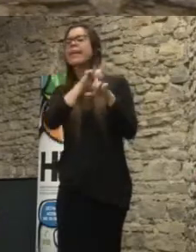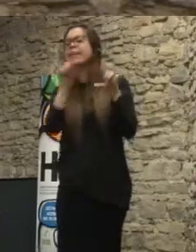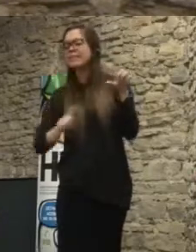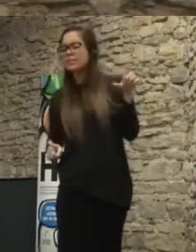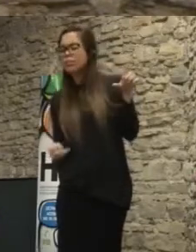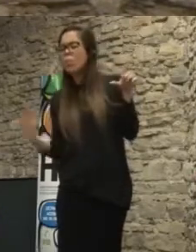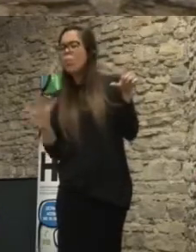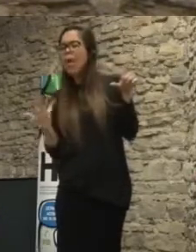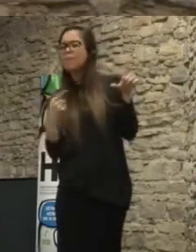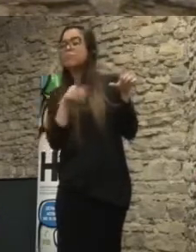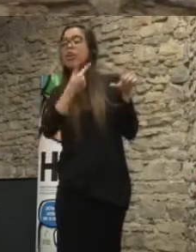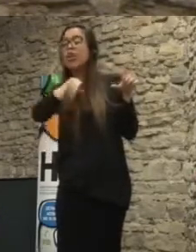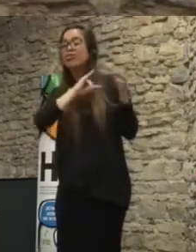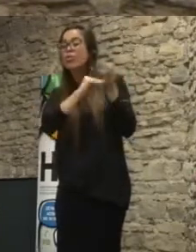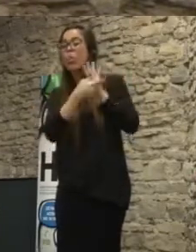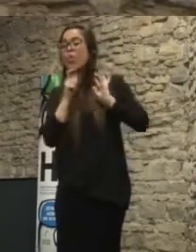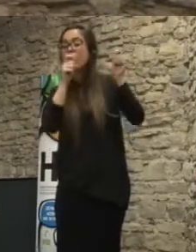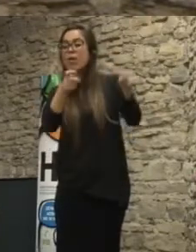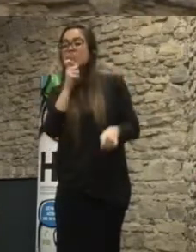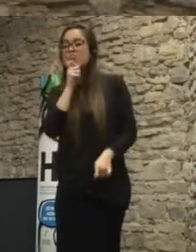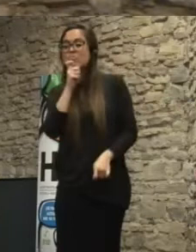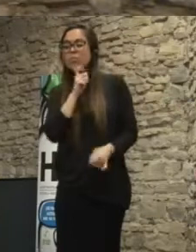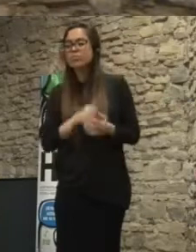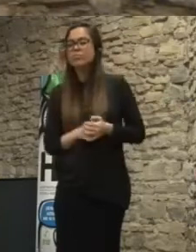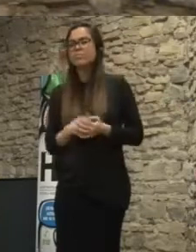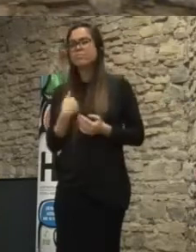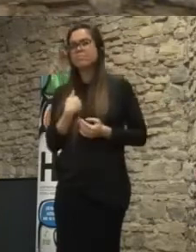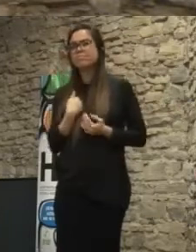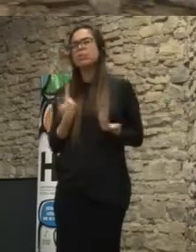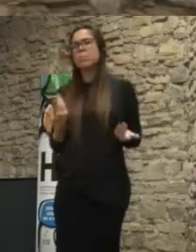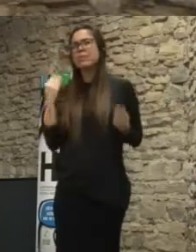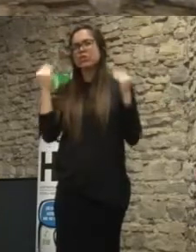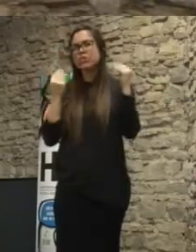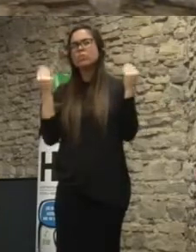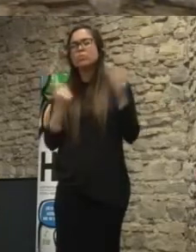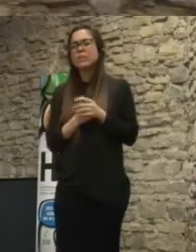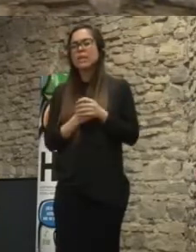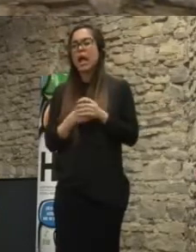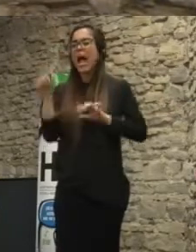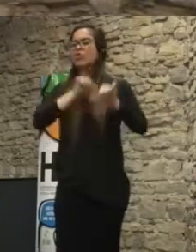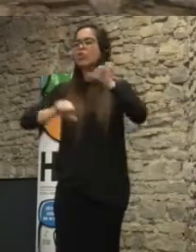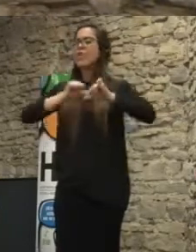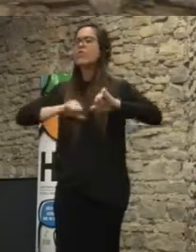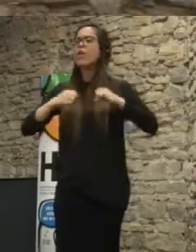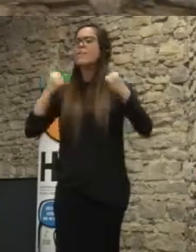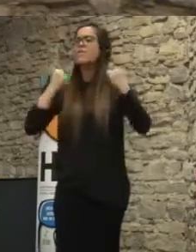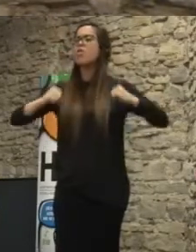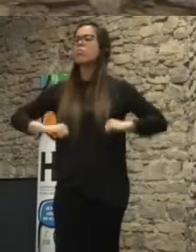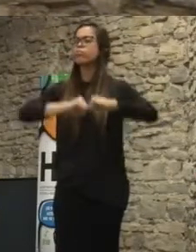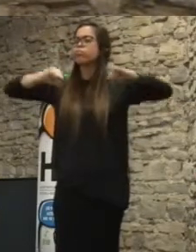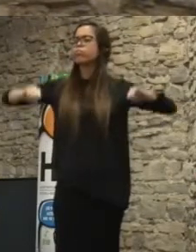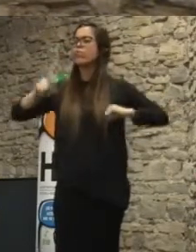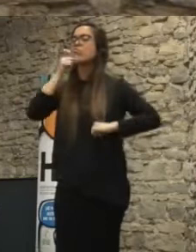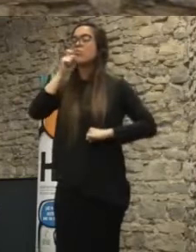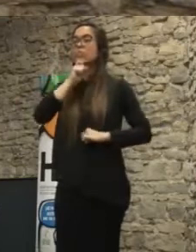¿no? ¿Cómo fortalecer? Yo diría, ¿cómo fortalecerse las asociaciones? No como viene alguien